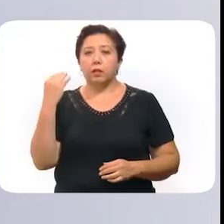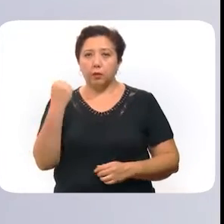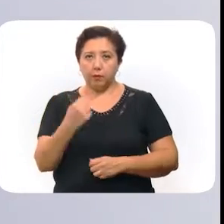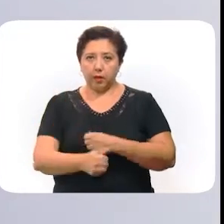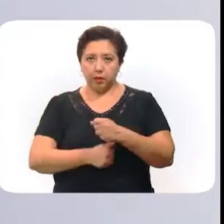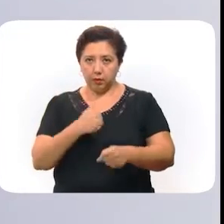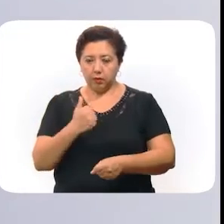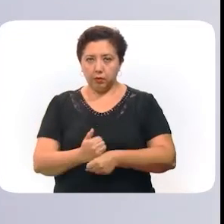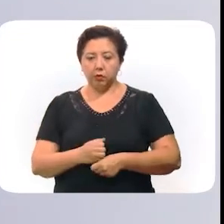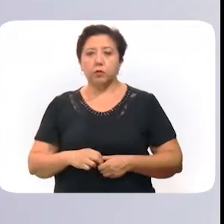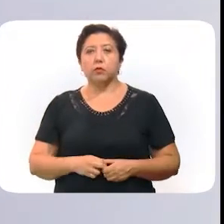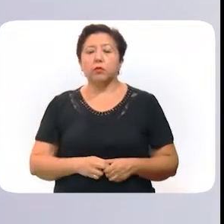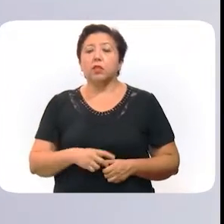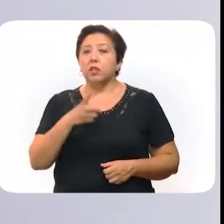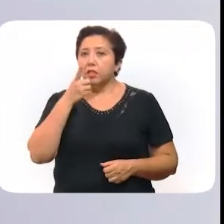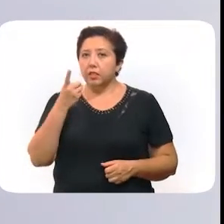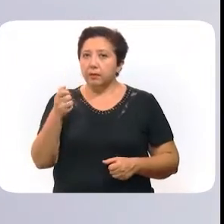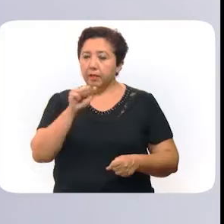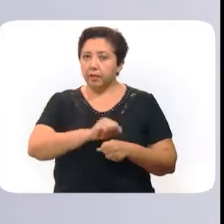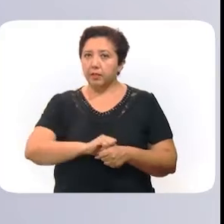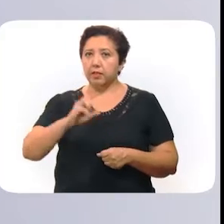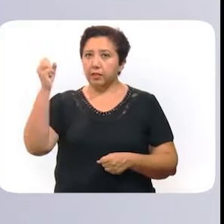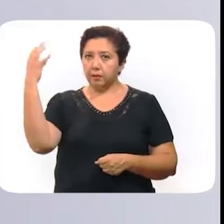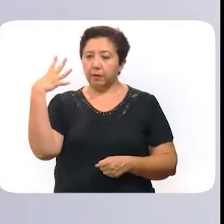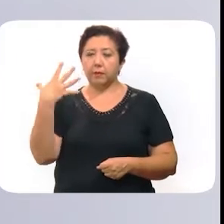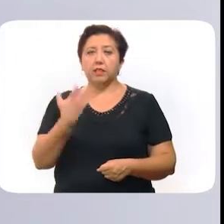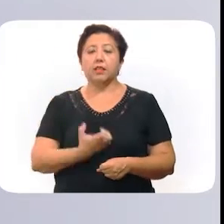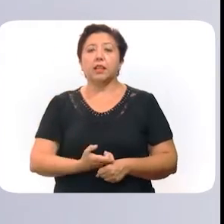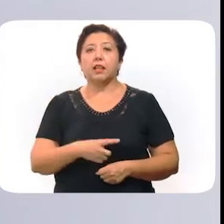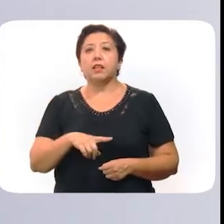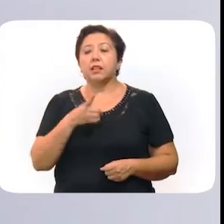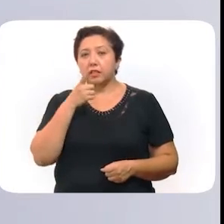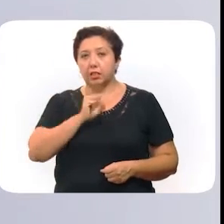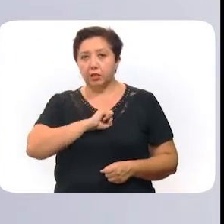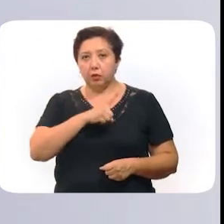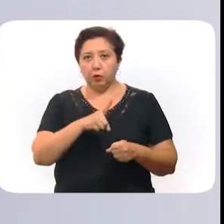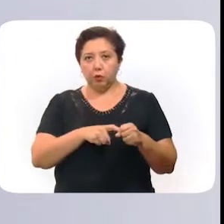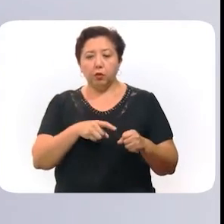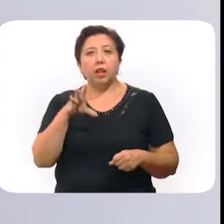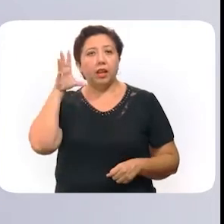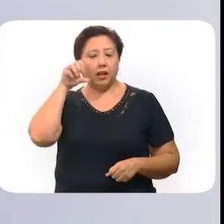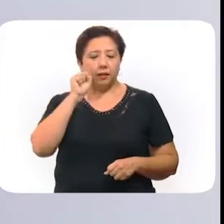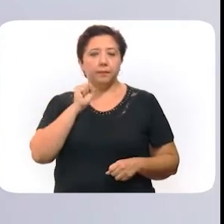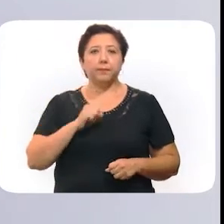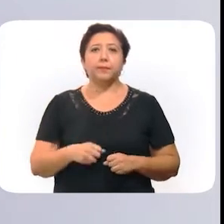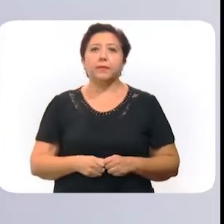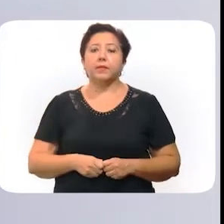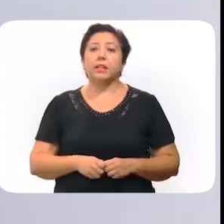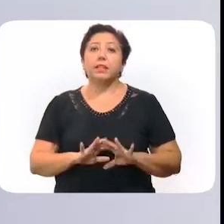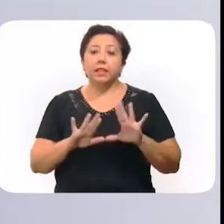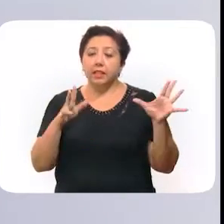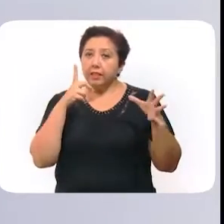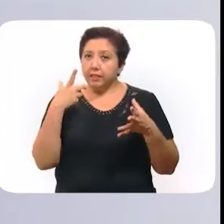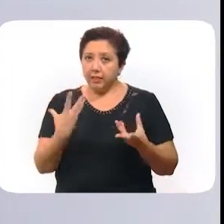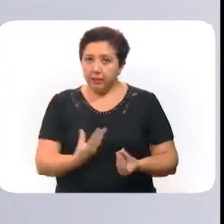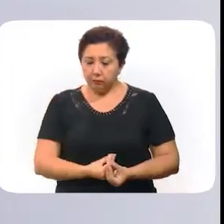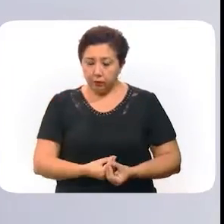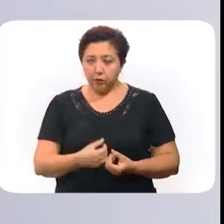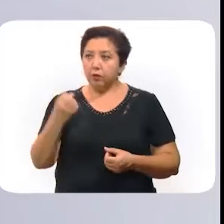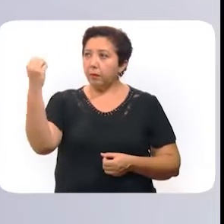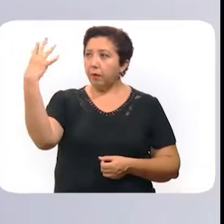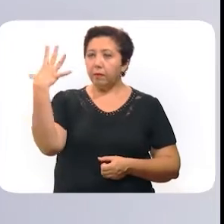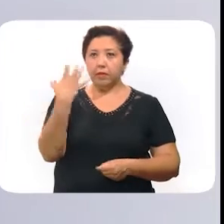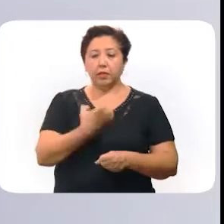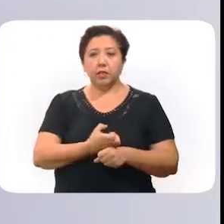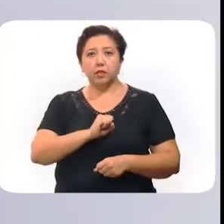a 99 años. Los indicadores semanales de nuestro semáforo estatal de salud marcan color naranja. Como hemos informado, el